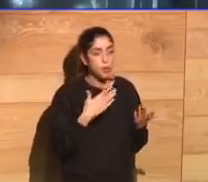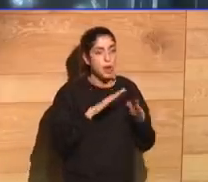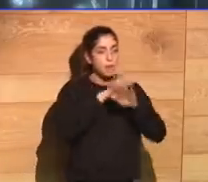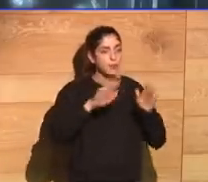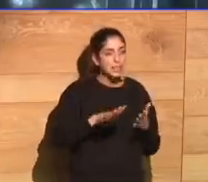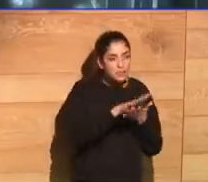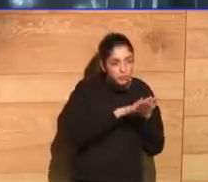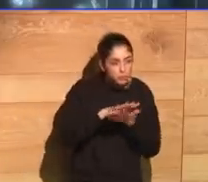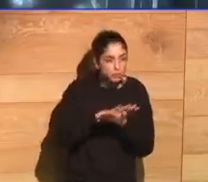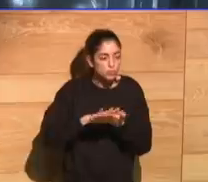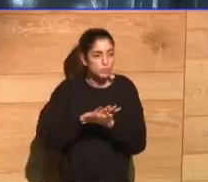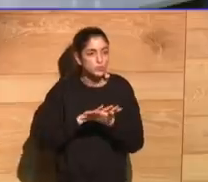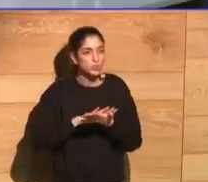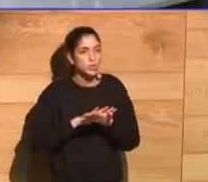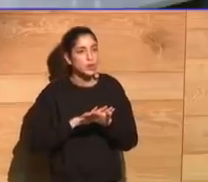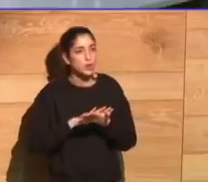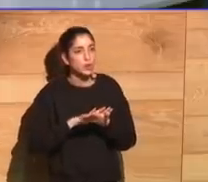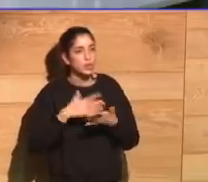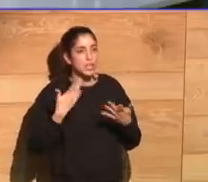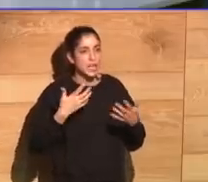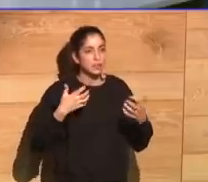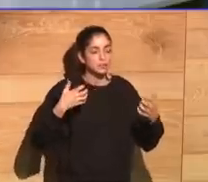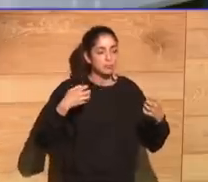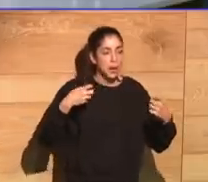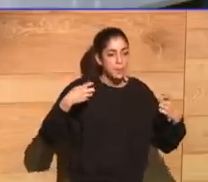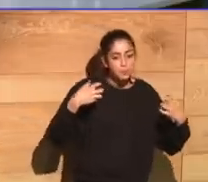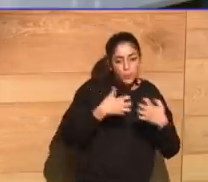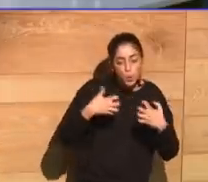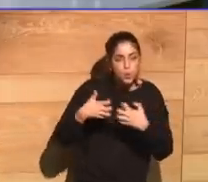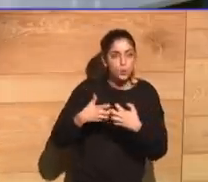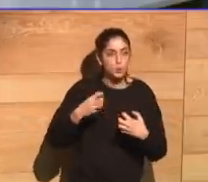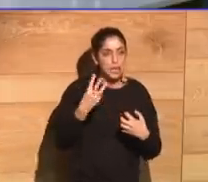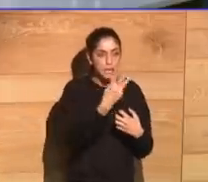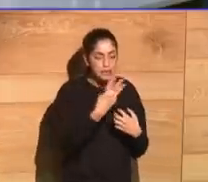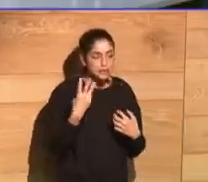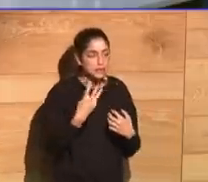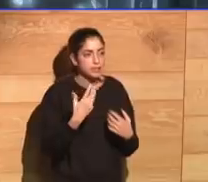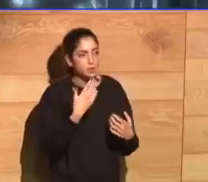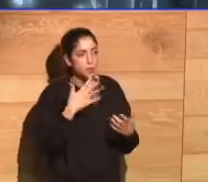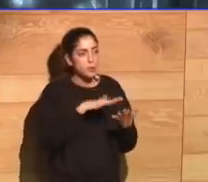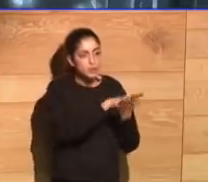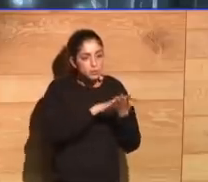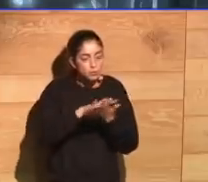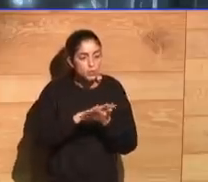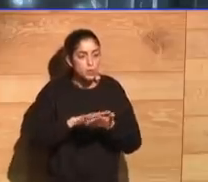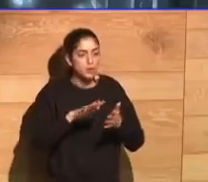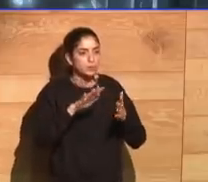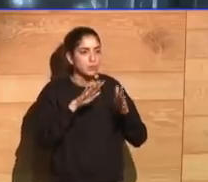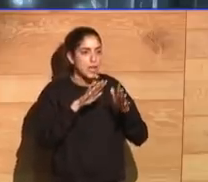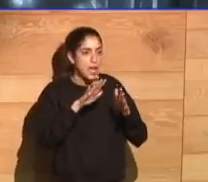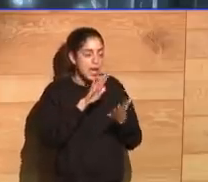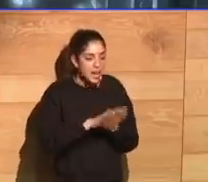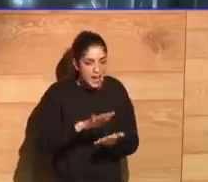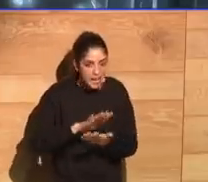En Times Square. Y la pelea de los tres contra Superman. Una destrucción calmada, una destrucción sensible, que ya hablaremos en el